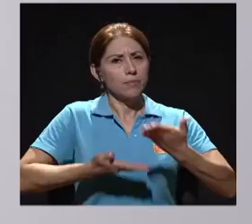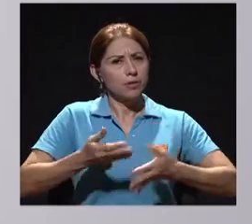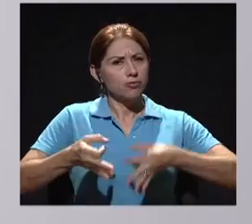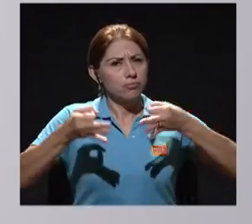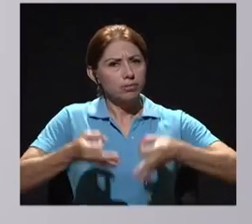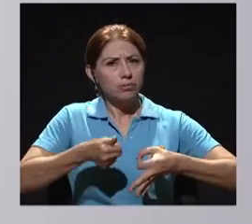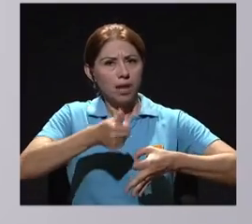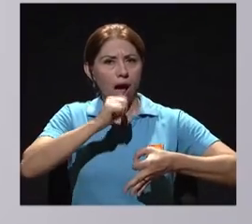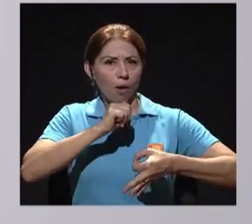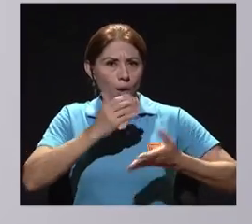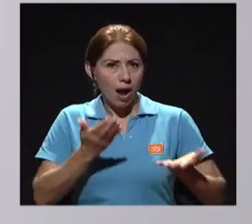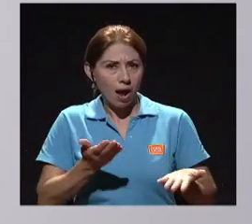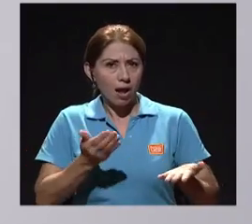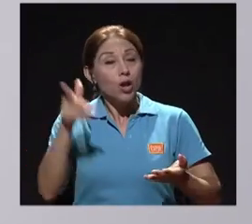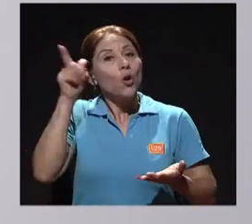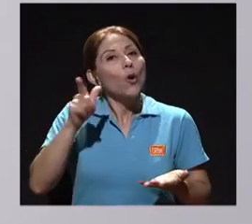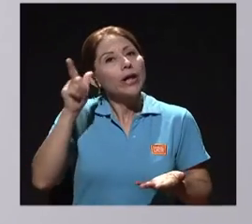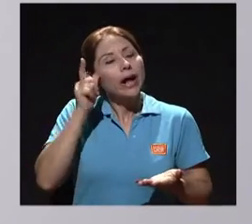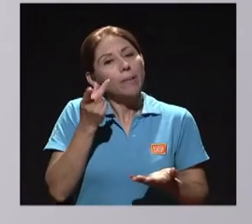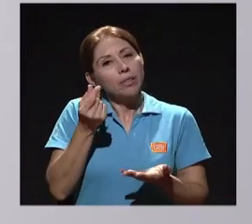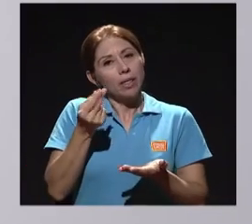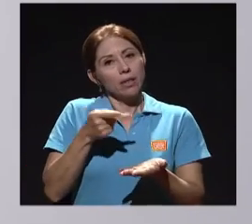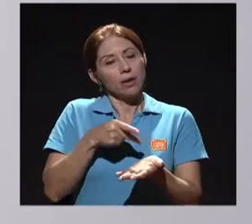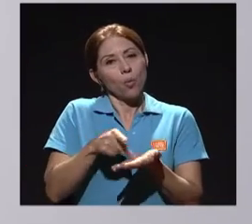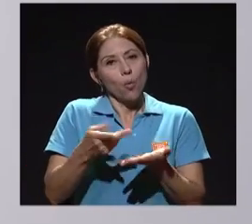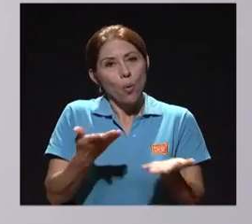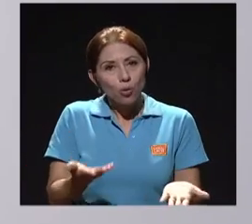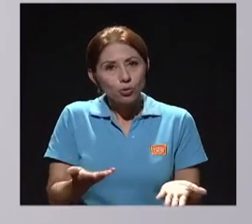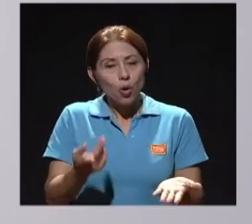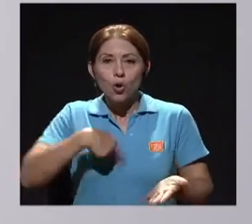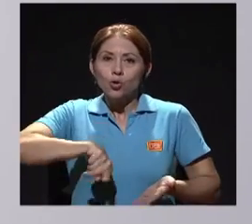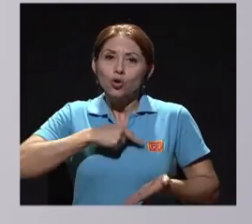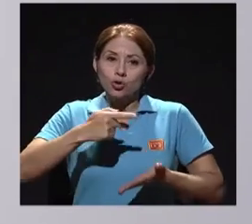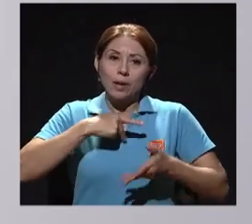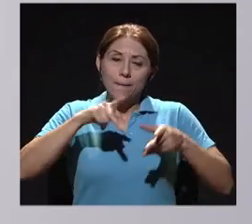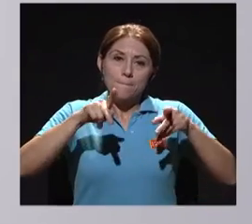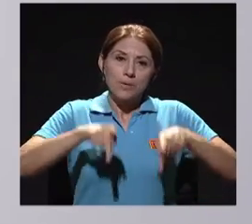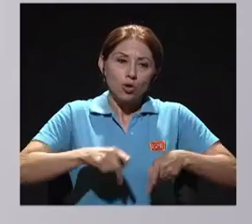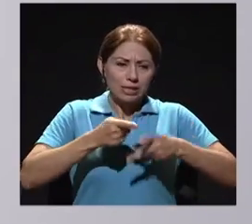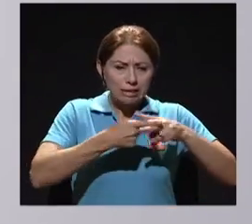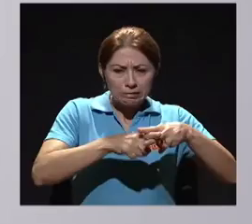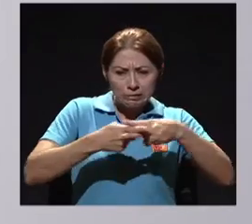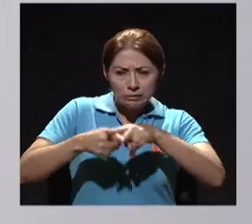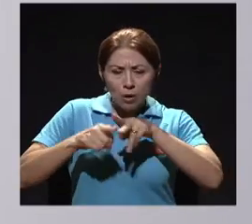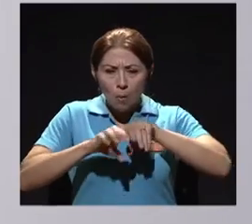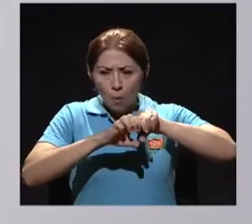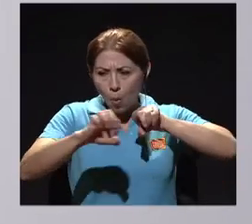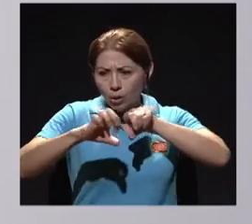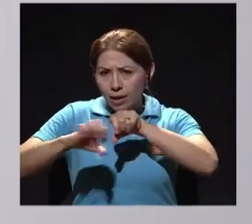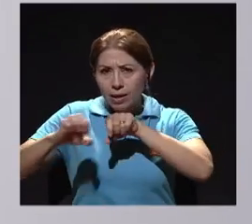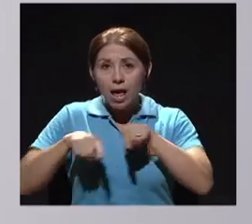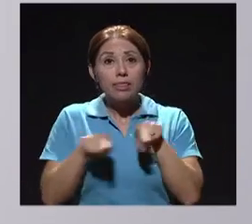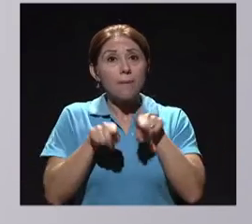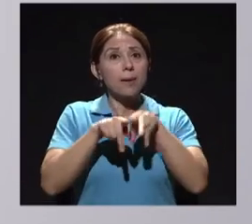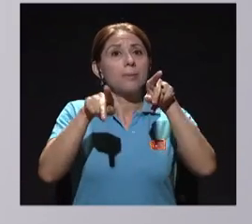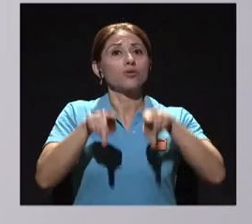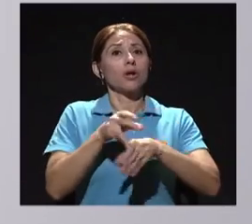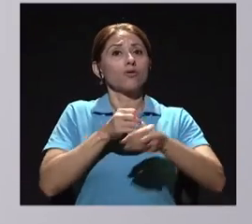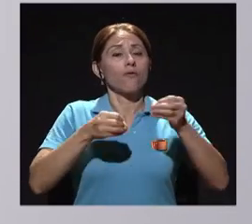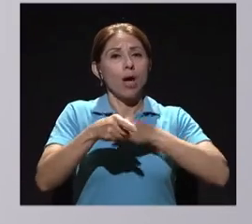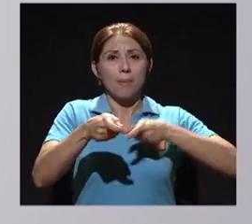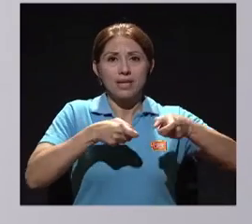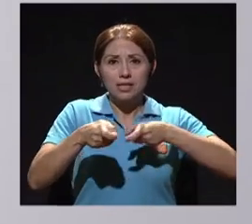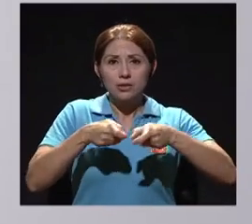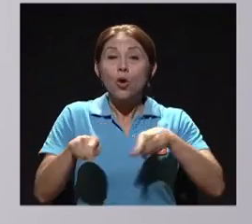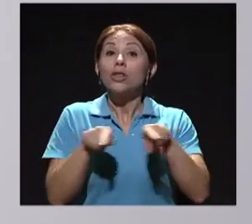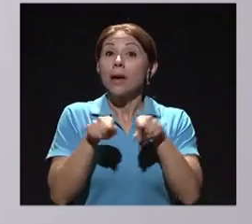agua o obviamente tiene un costo nosotros tenemos personal de fontanería tenemos personal de administración tenemos personal de